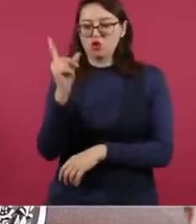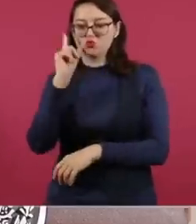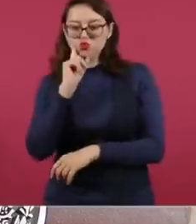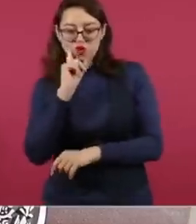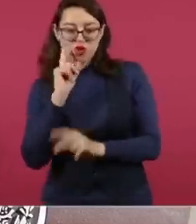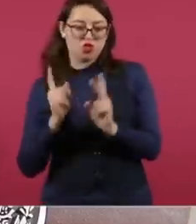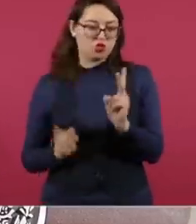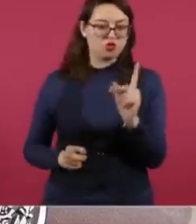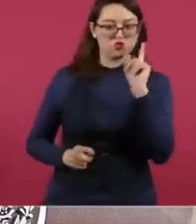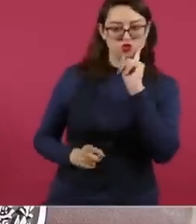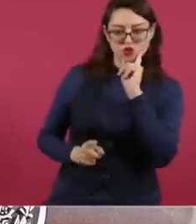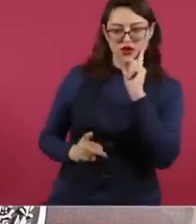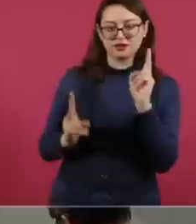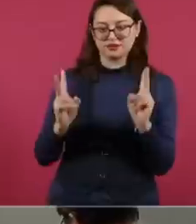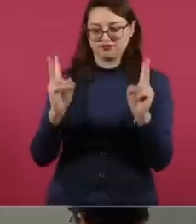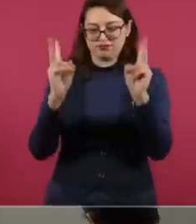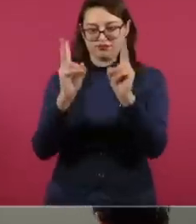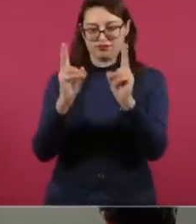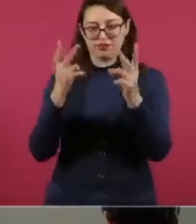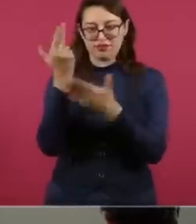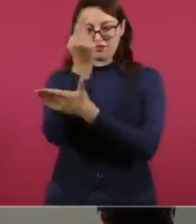ismeña y veracruzana.